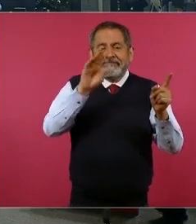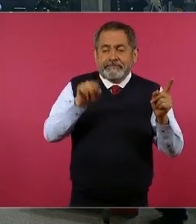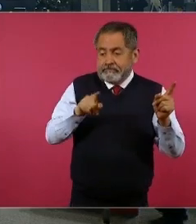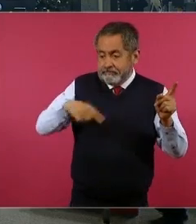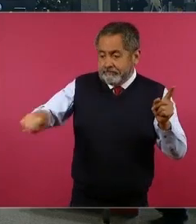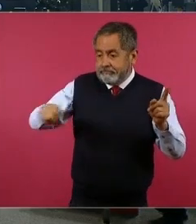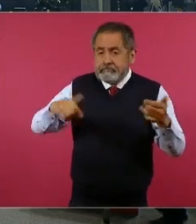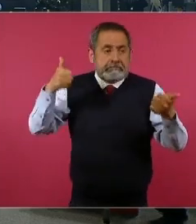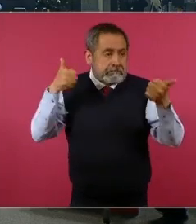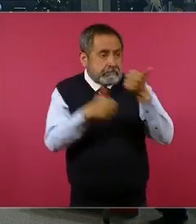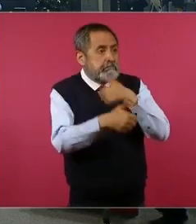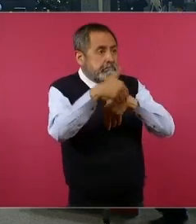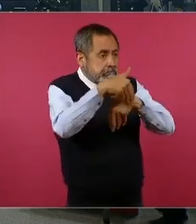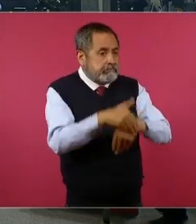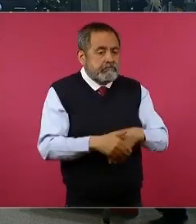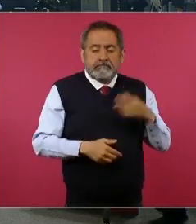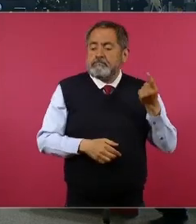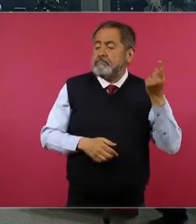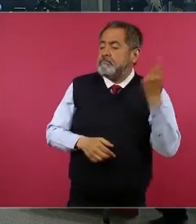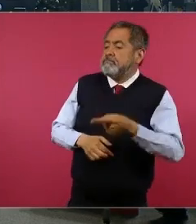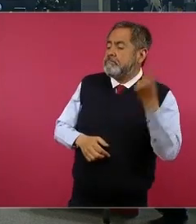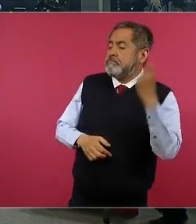subordinados a las agencias